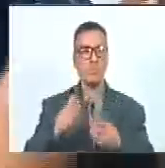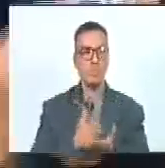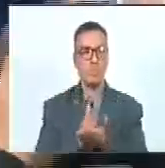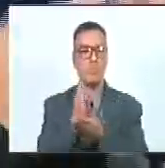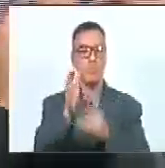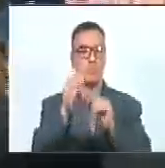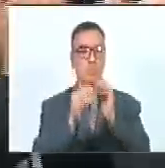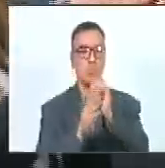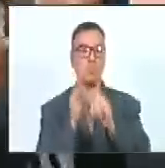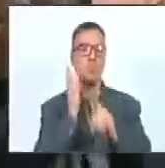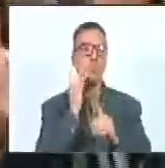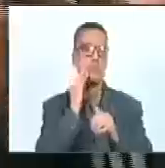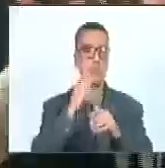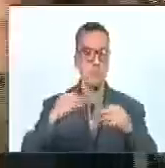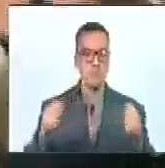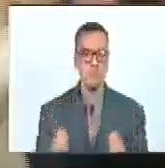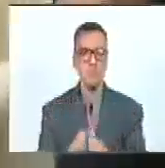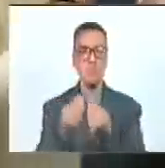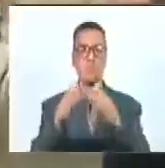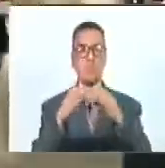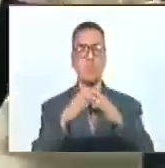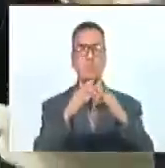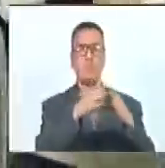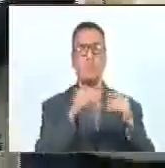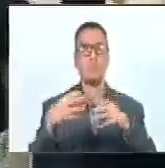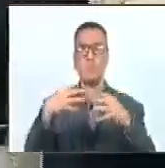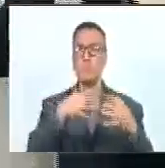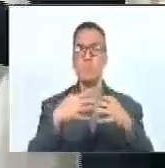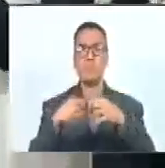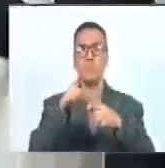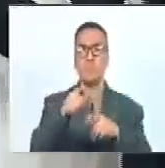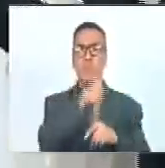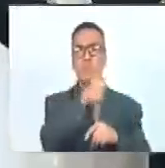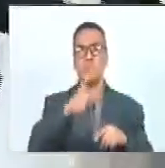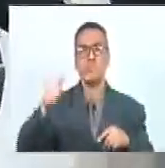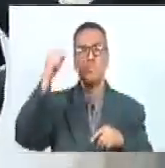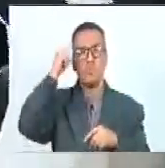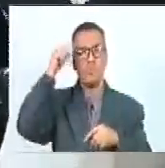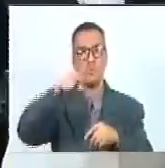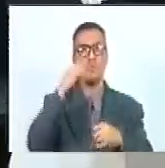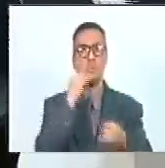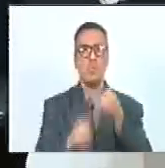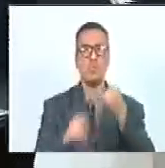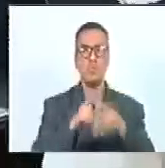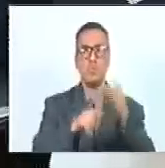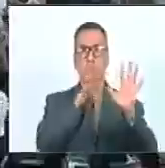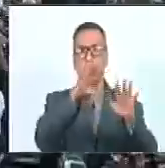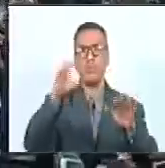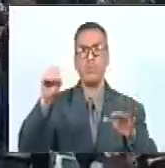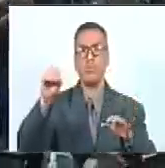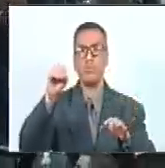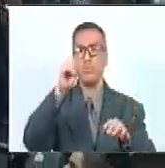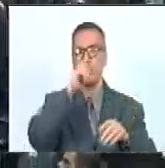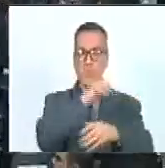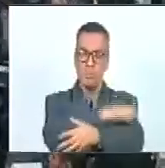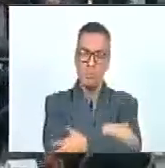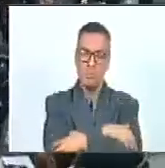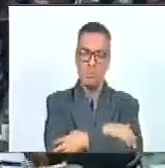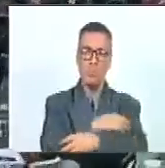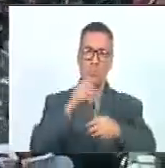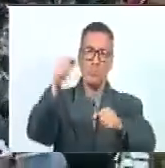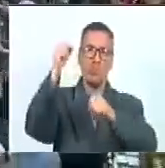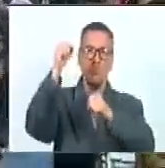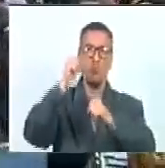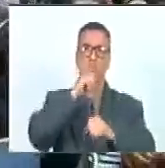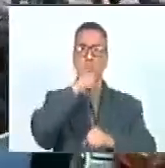su ejemplo, de acompañarlo en todas las luchas de cada día en los últimos 80 años. Un abrazo, querido